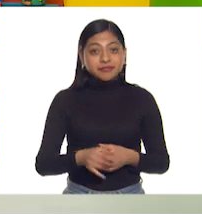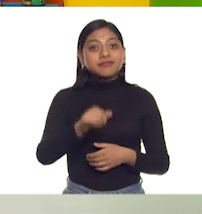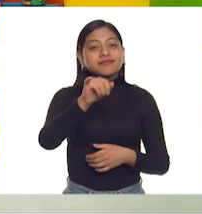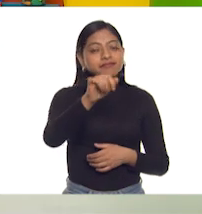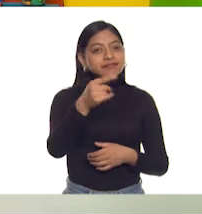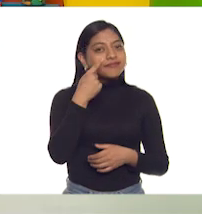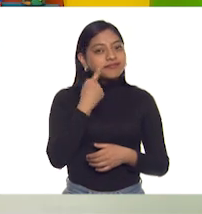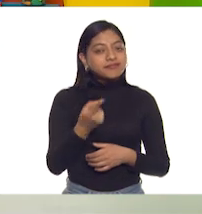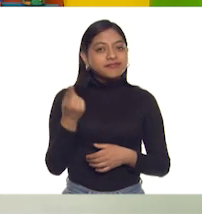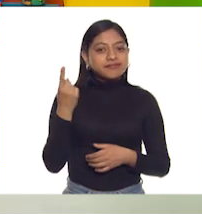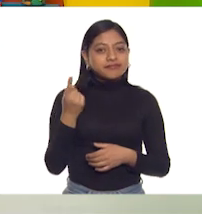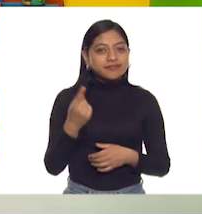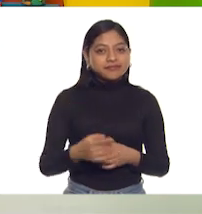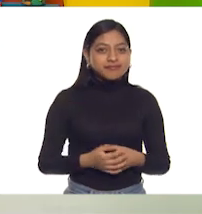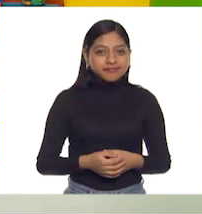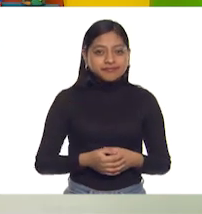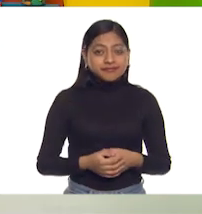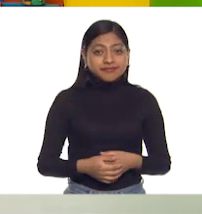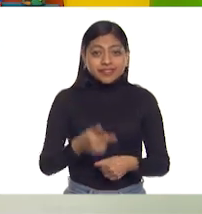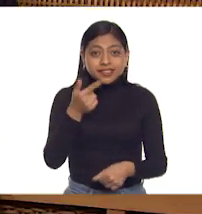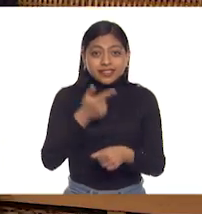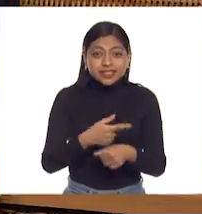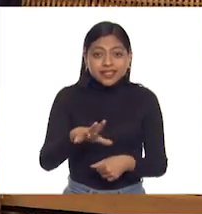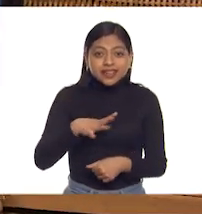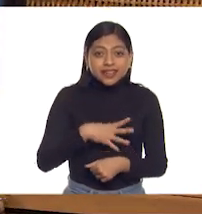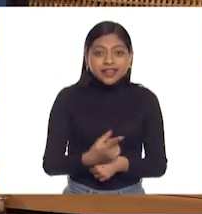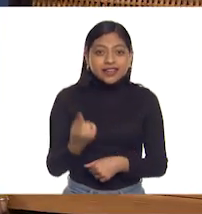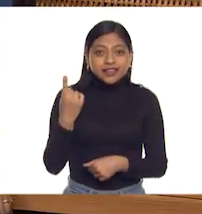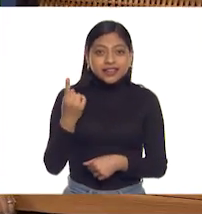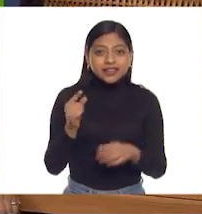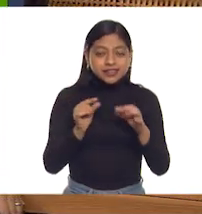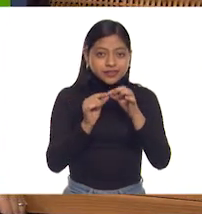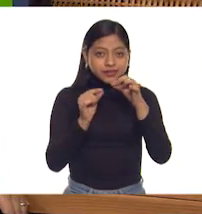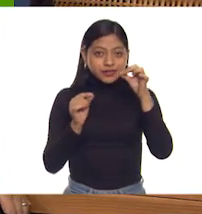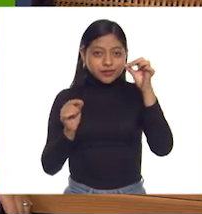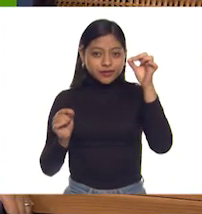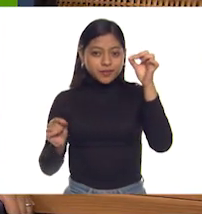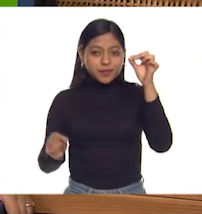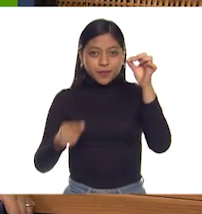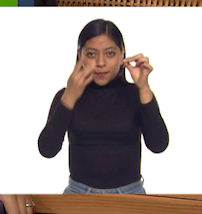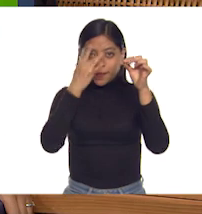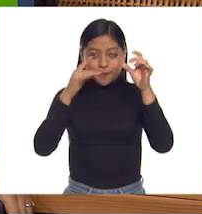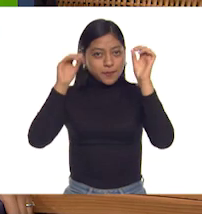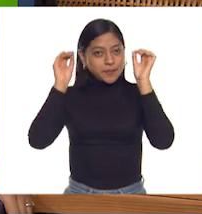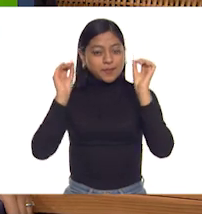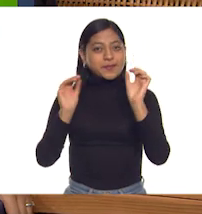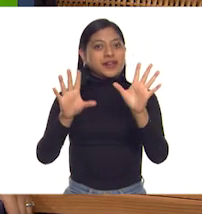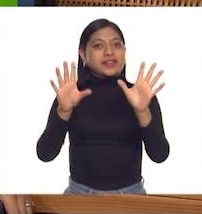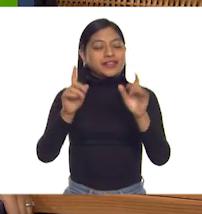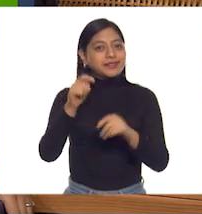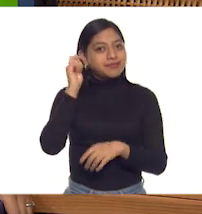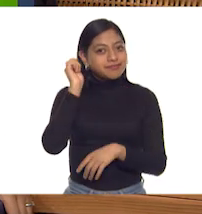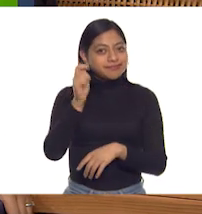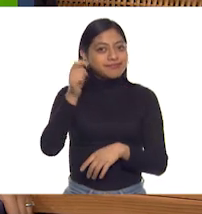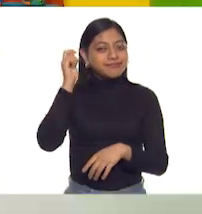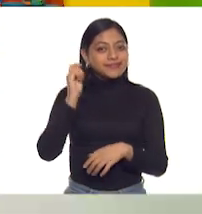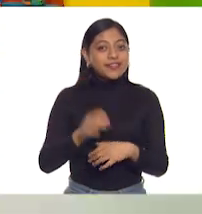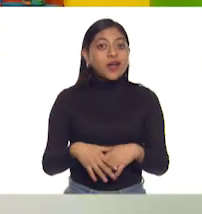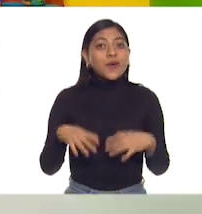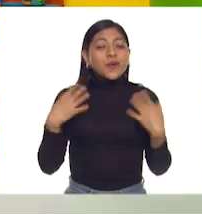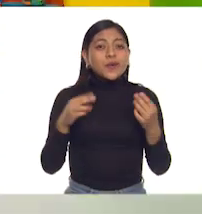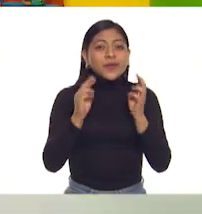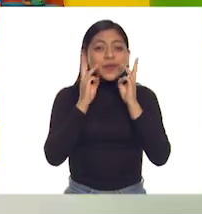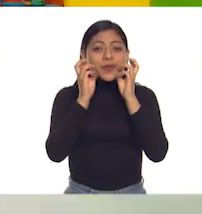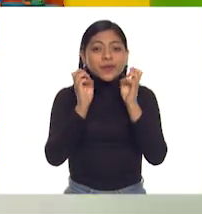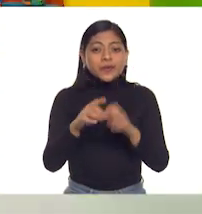¡Sí! ¡Y mira! ¡Mira lo que hay! ¡Una varita mágica! ¡Wow!